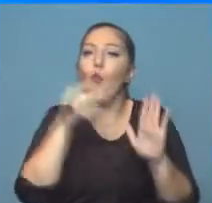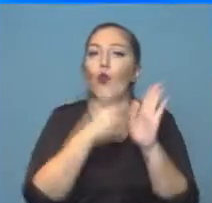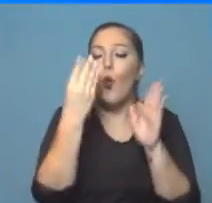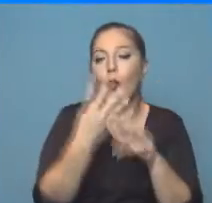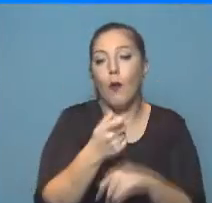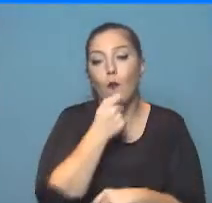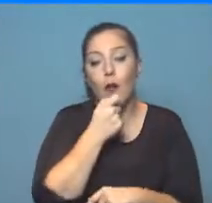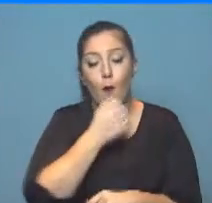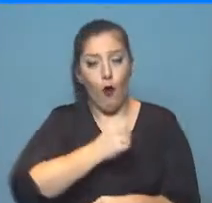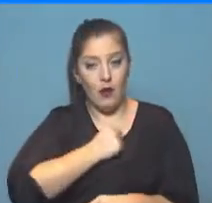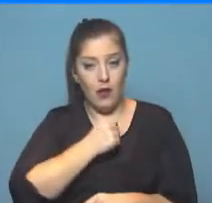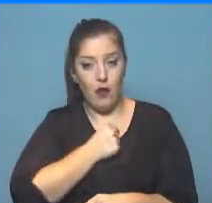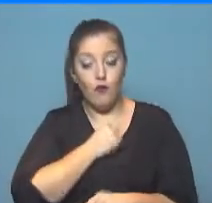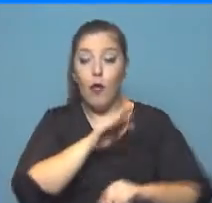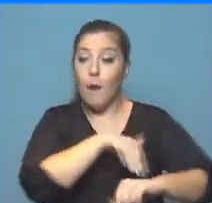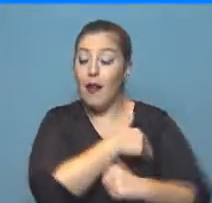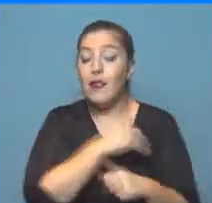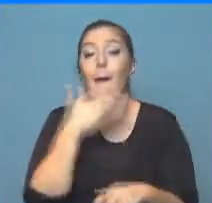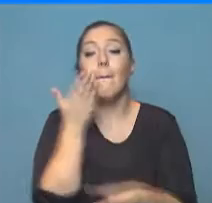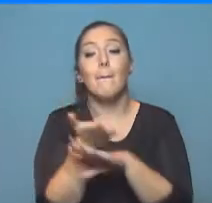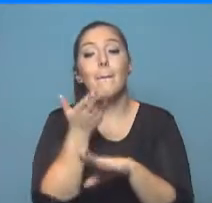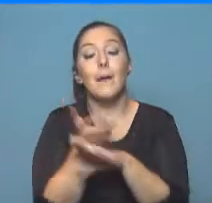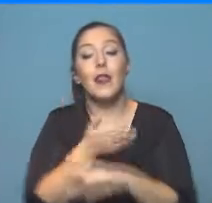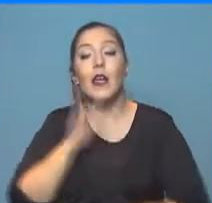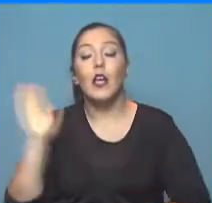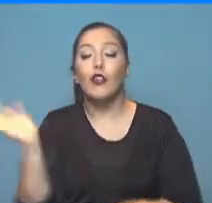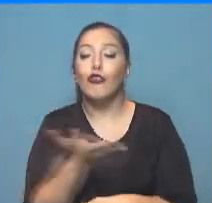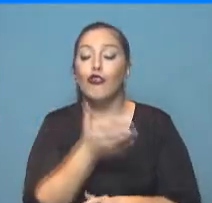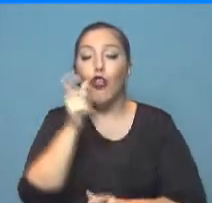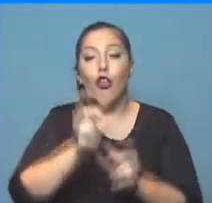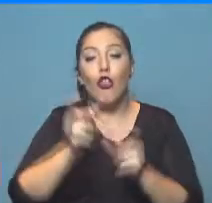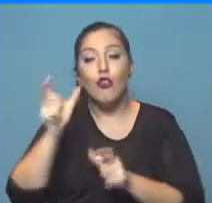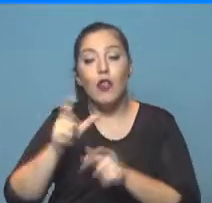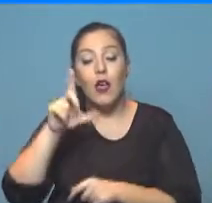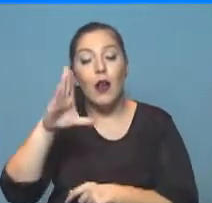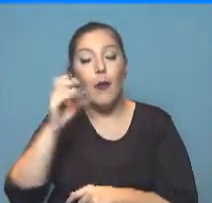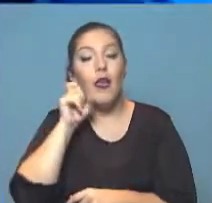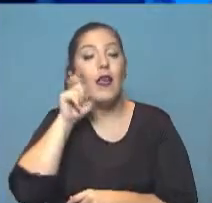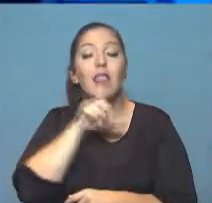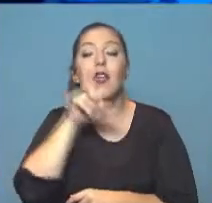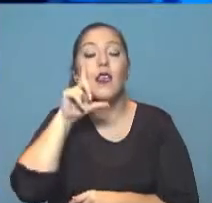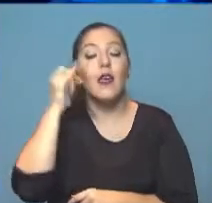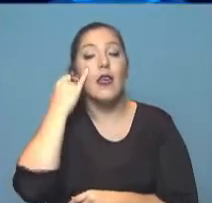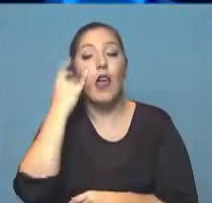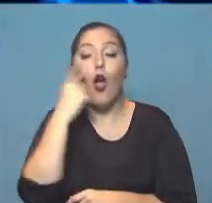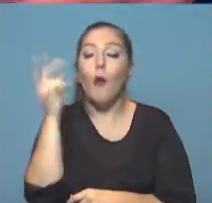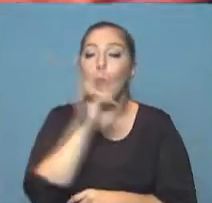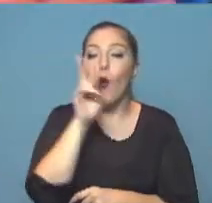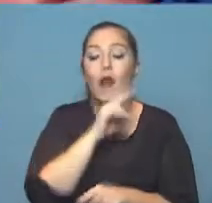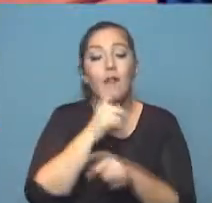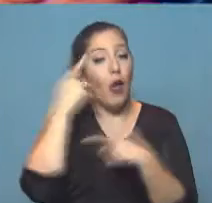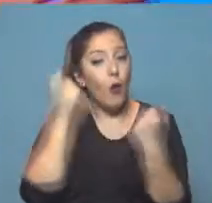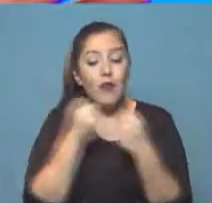los cristianos, los evangelistas, están pidiendo que todos los componentes de LGBTI y de género del acuerdo sean eliminados.